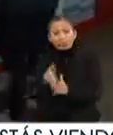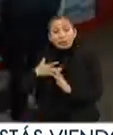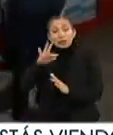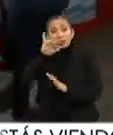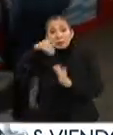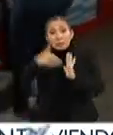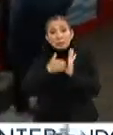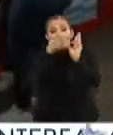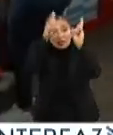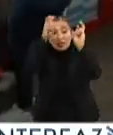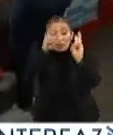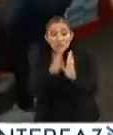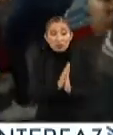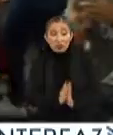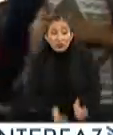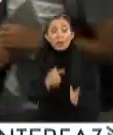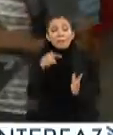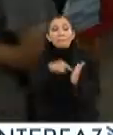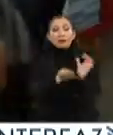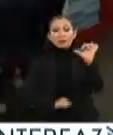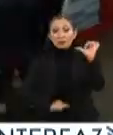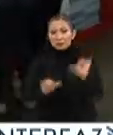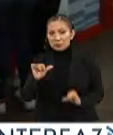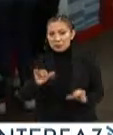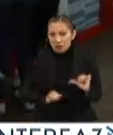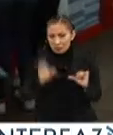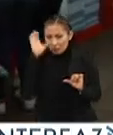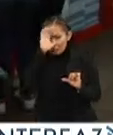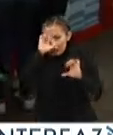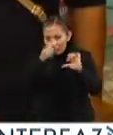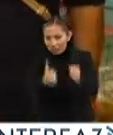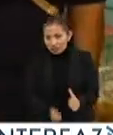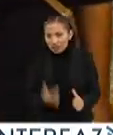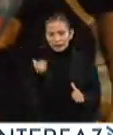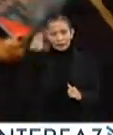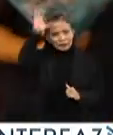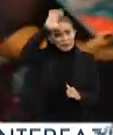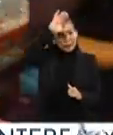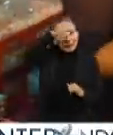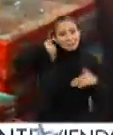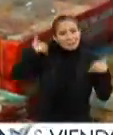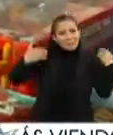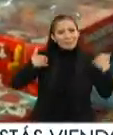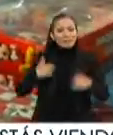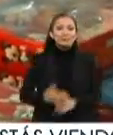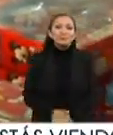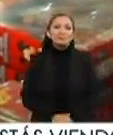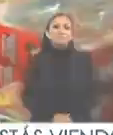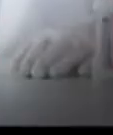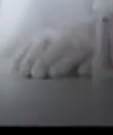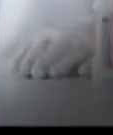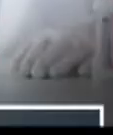más de 50,000 títulos y más de 1,000 actividades culturales, artísticas, científicas y recreativas.